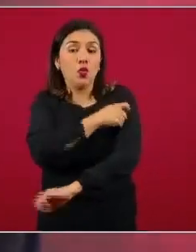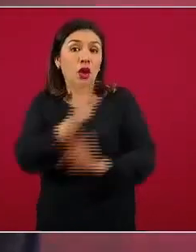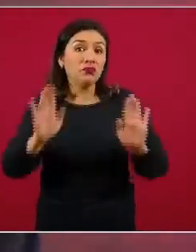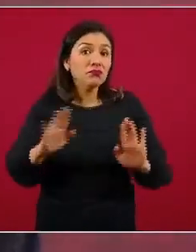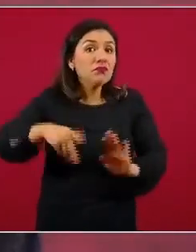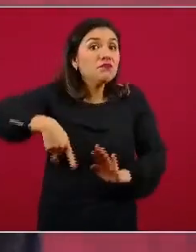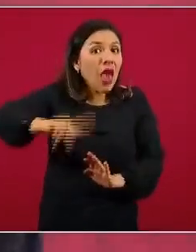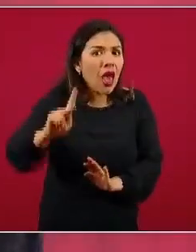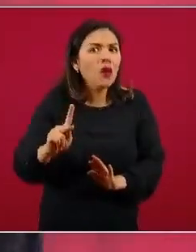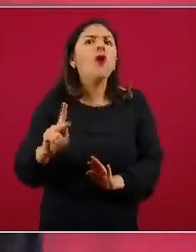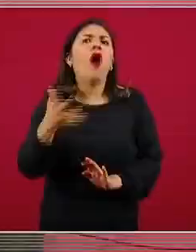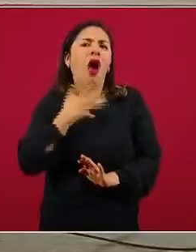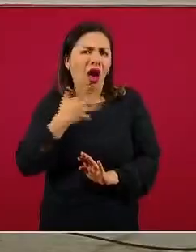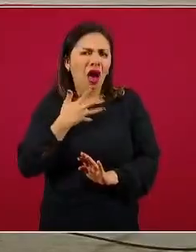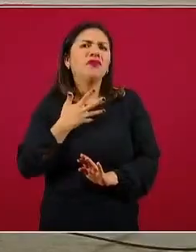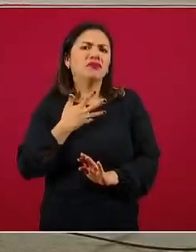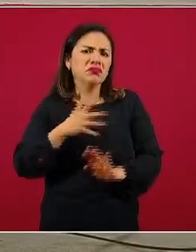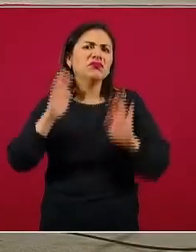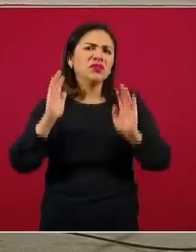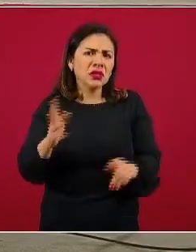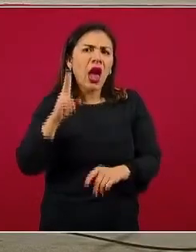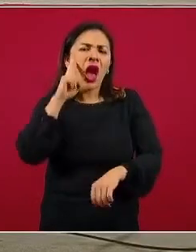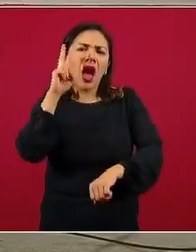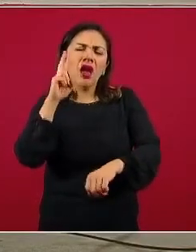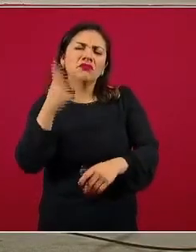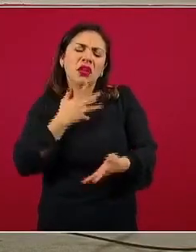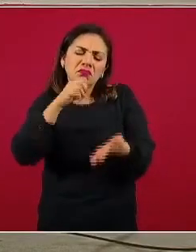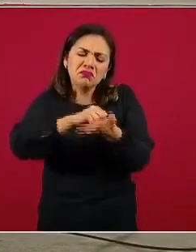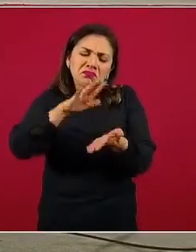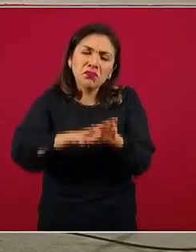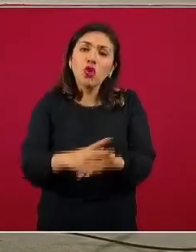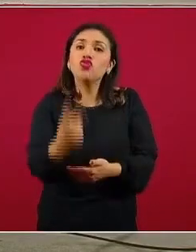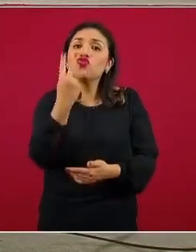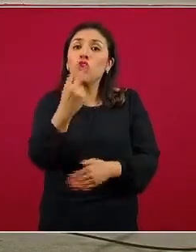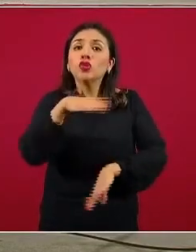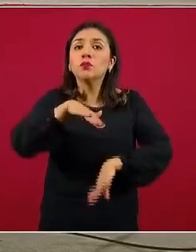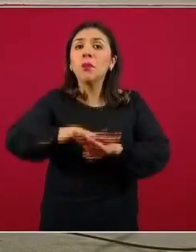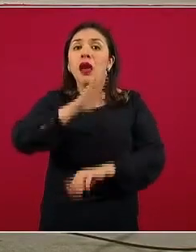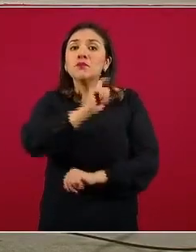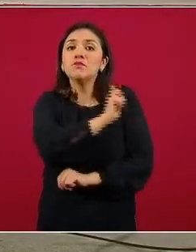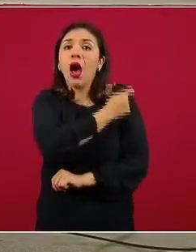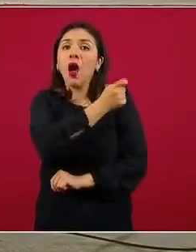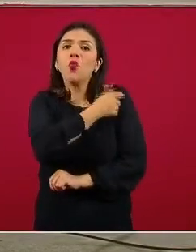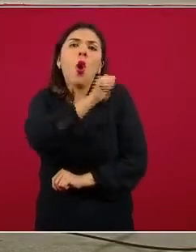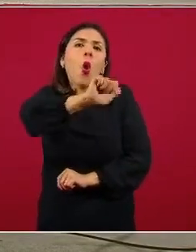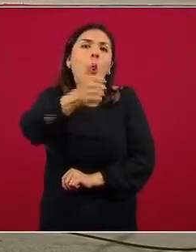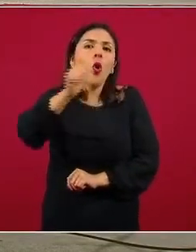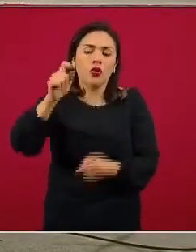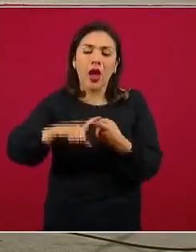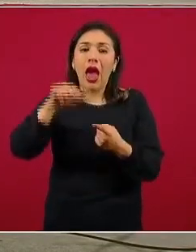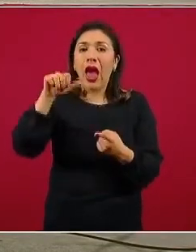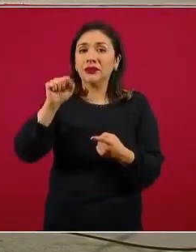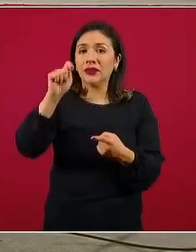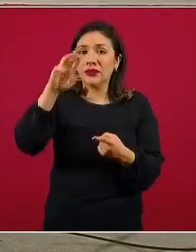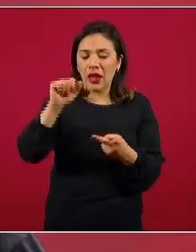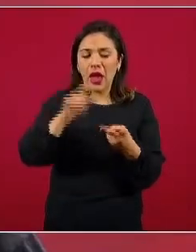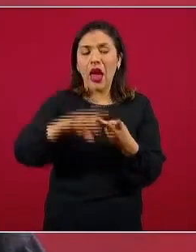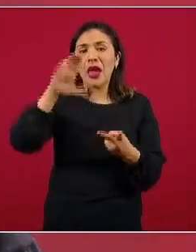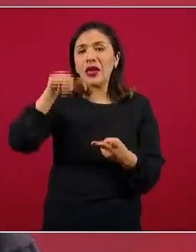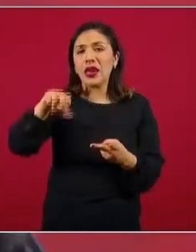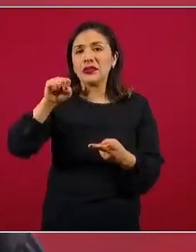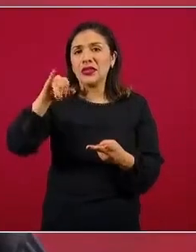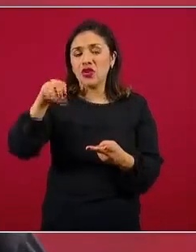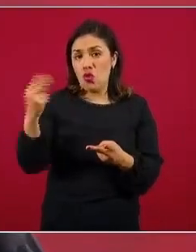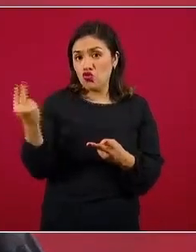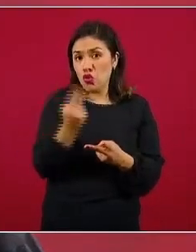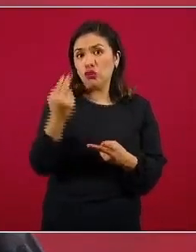tenemos ya en su momento en vista 2 vacunas más, AstraZeneca y CanSino. Ustedes saben que son vacunas